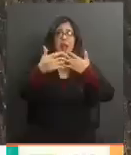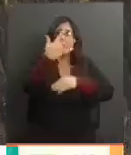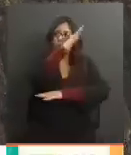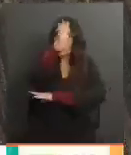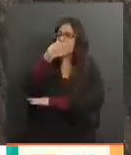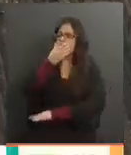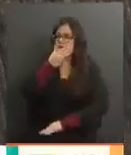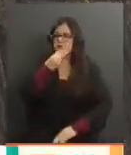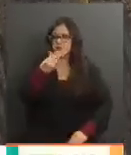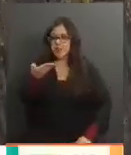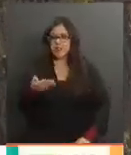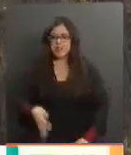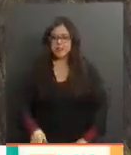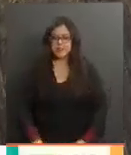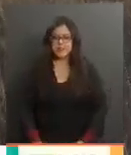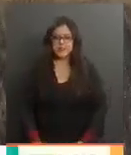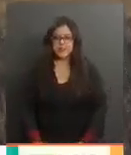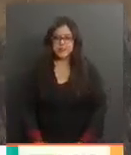bonita.